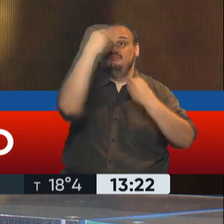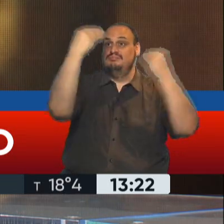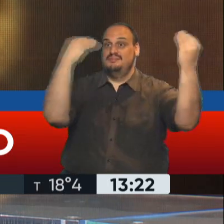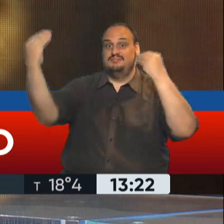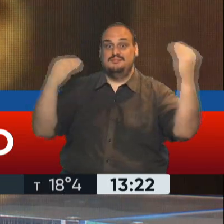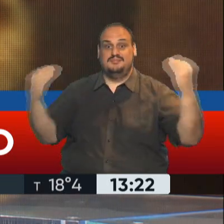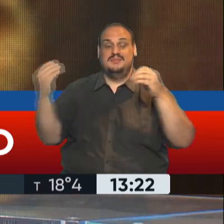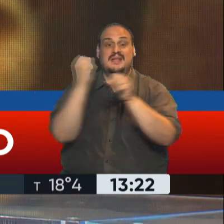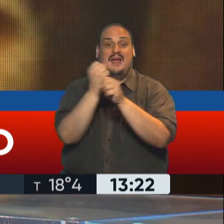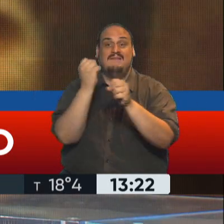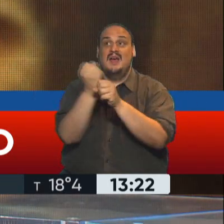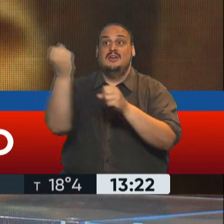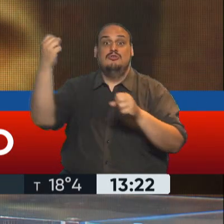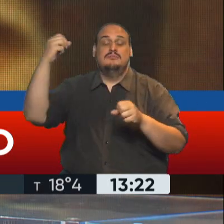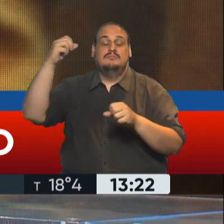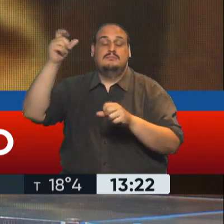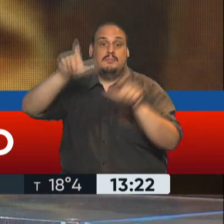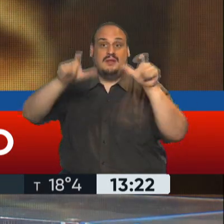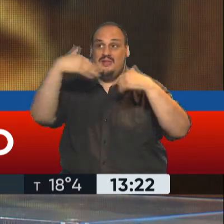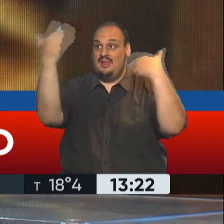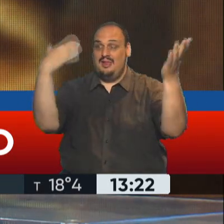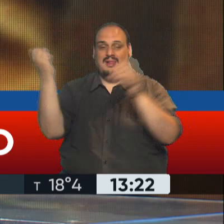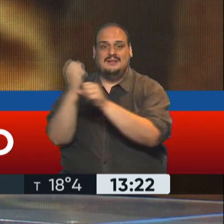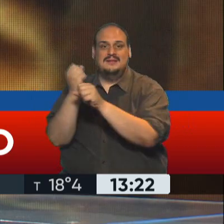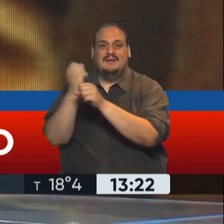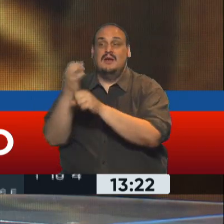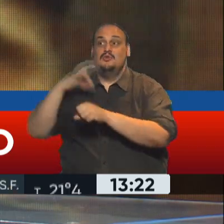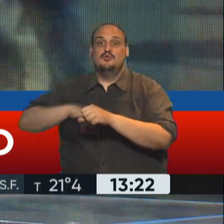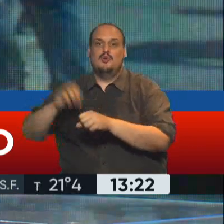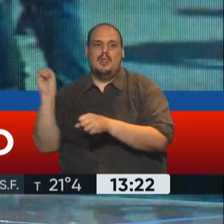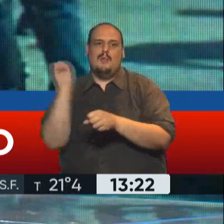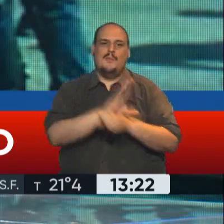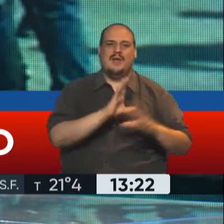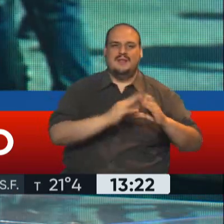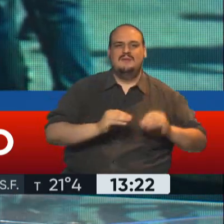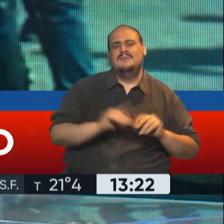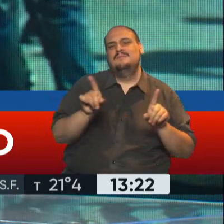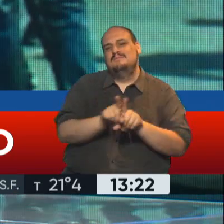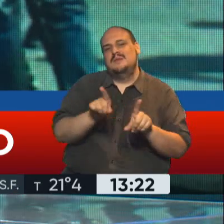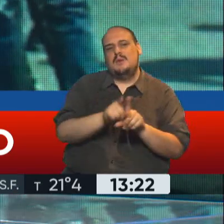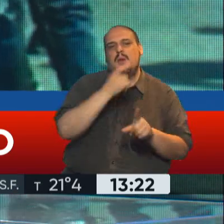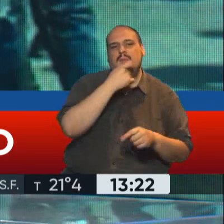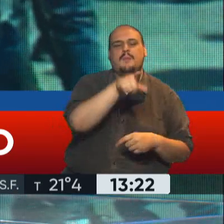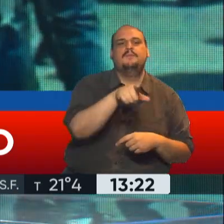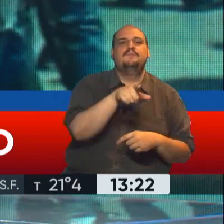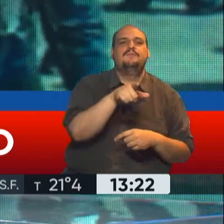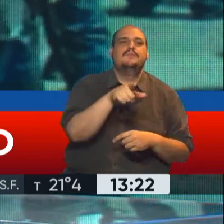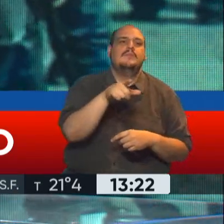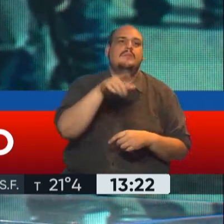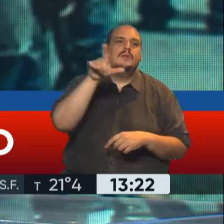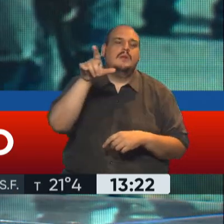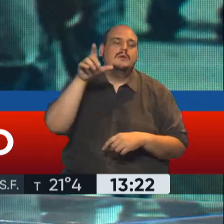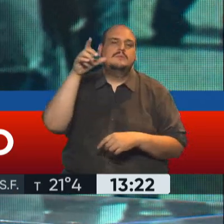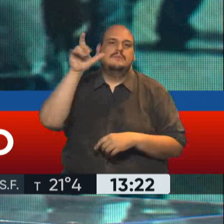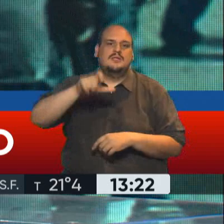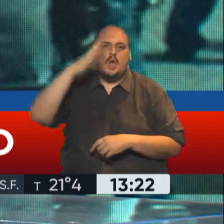y que envían todos los meses, como si fueran paraguayos viviendo en Argentina, o venezolanos viviendo en Colombia, o cubanos viviendo en Estados Unidos,